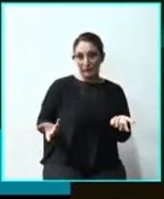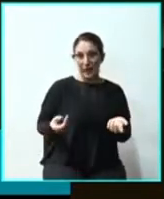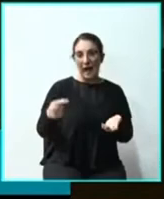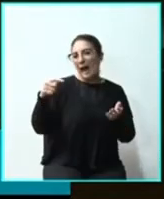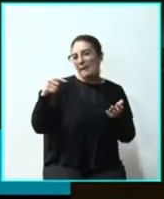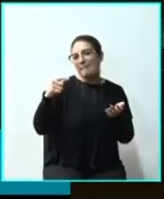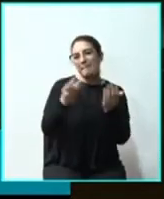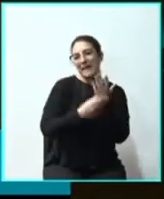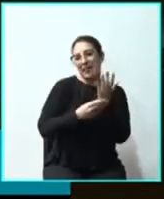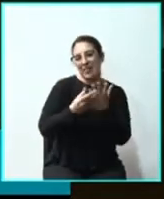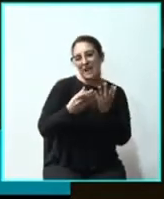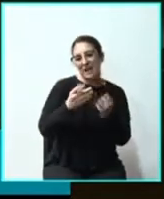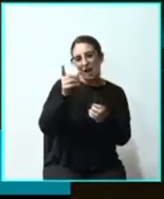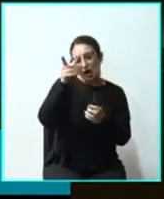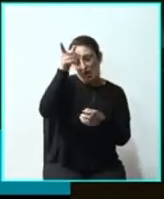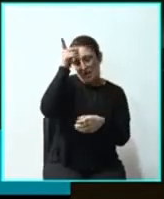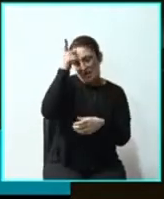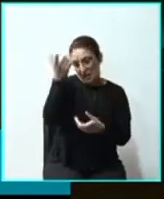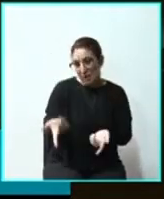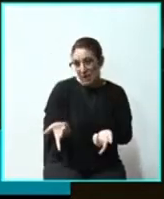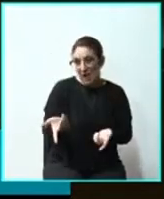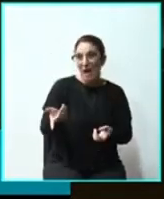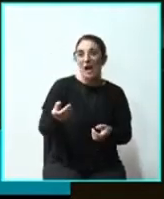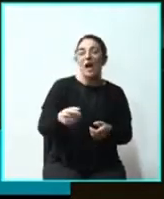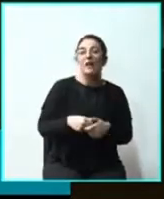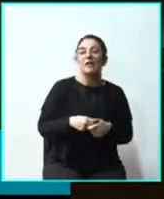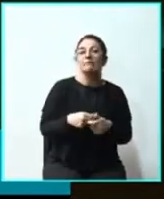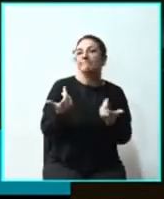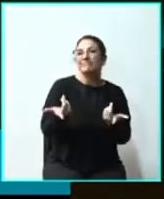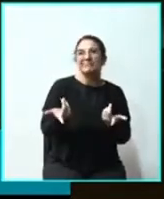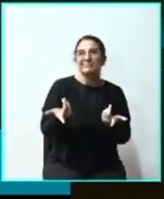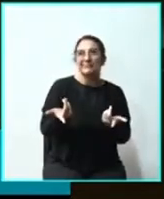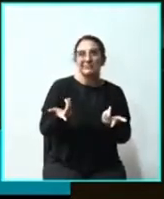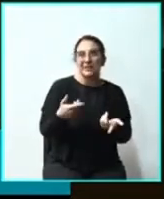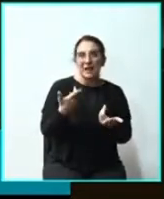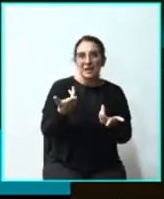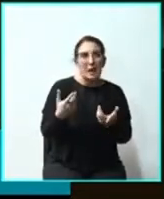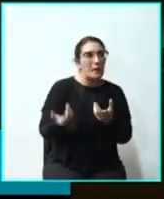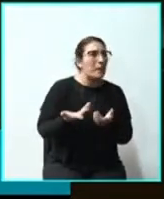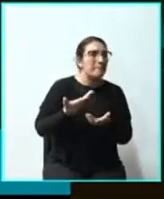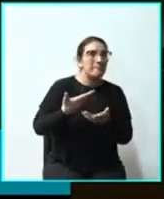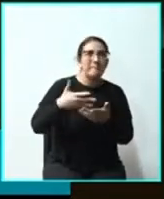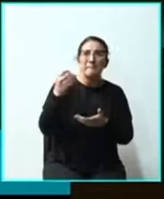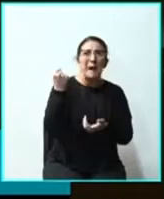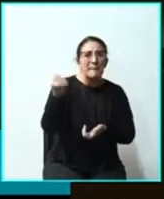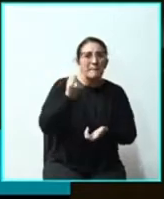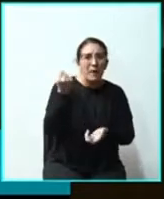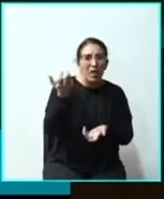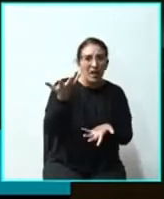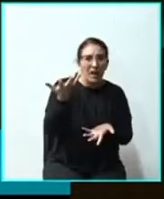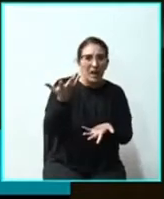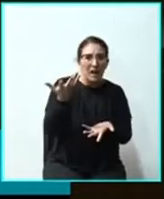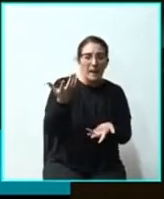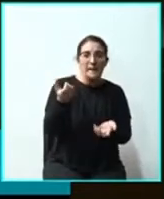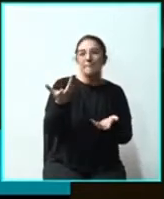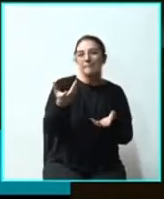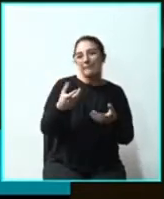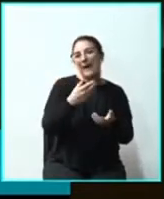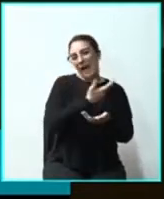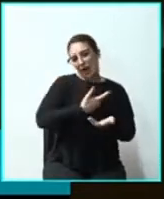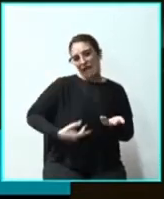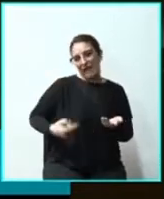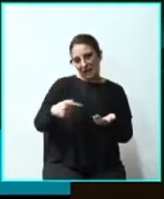de Seguridad, que hoy está a cargo el vicejefe de gobierno, es decir, se fortalece el aparato de vigilancia del gobierno de la Ciudad de Buenos